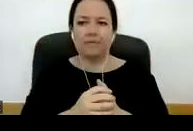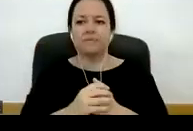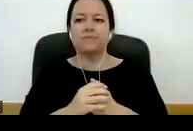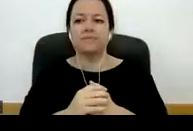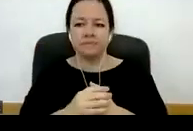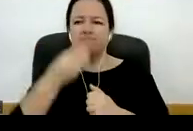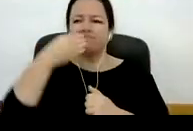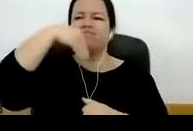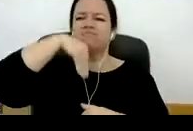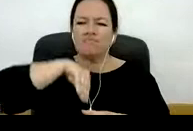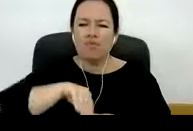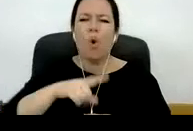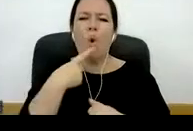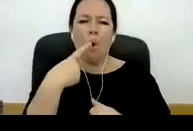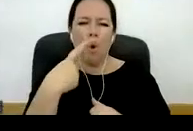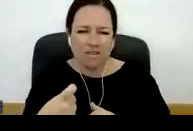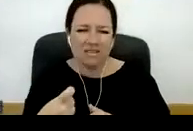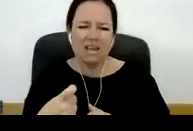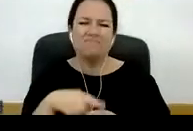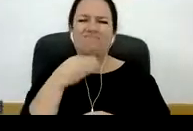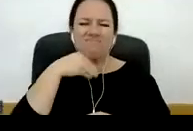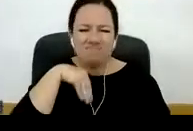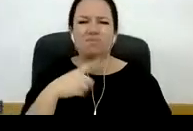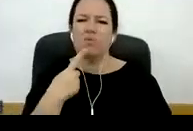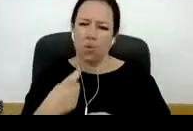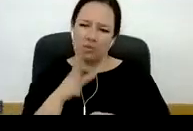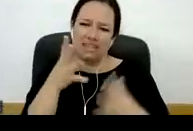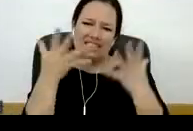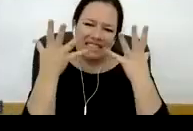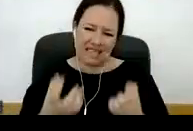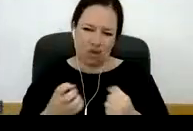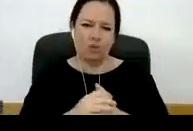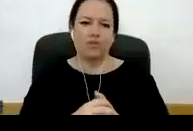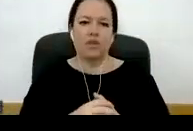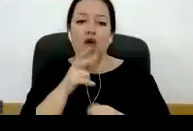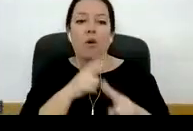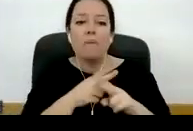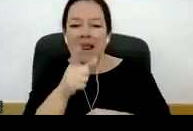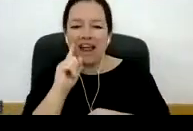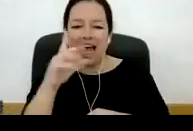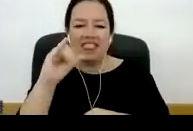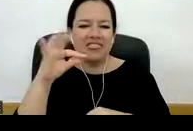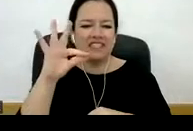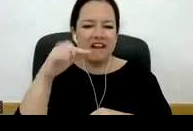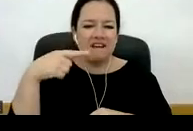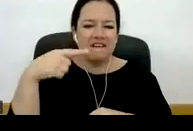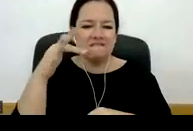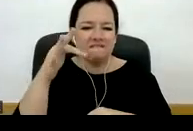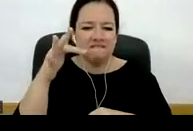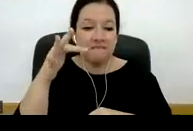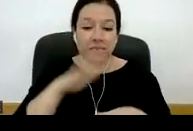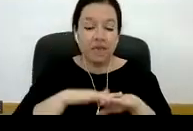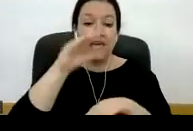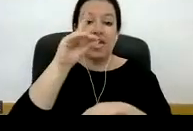de tragarlo y nos va a costar más tragarlo como tal, que sería el concepto de disfagia que veis aquí abajo. Fundamentalmente por eso, por una